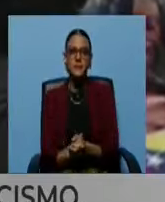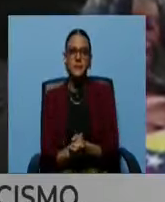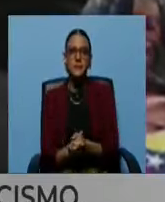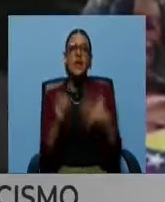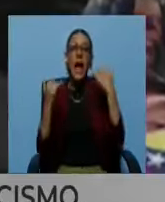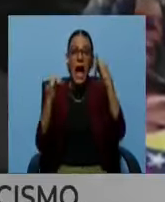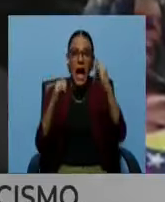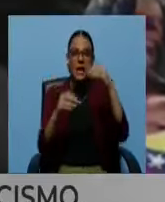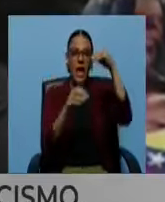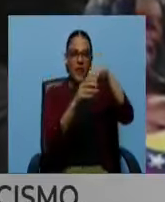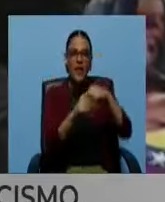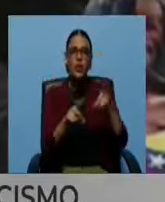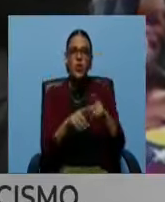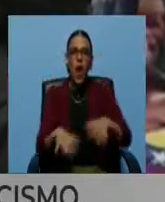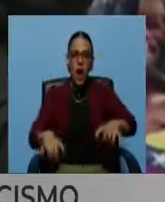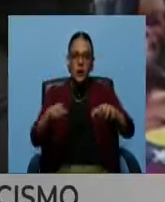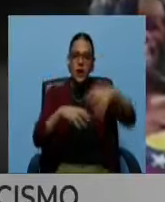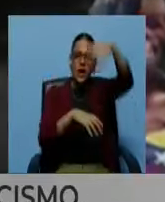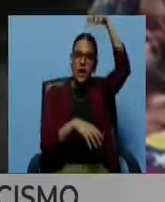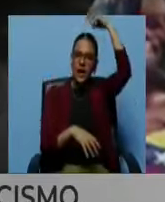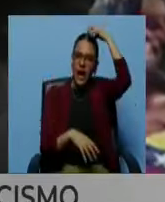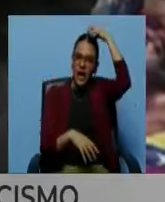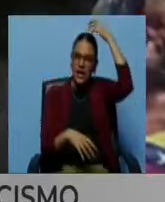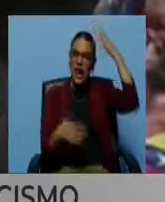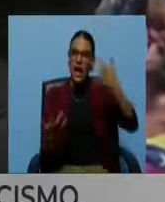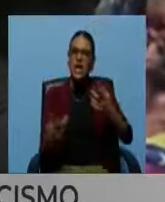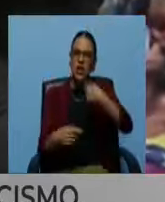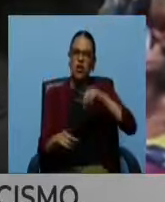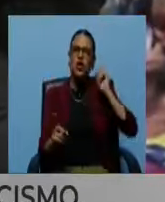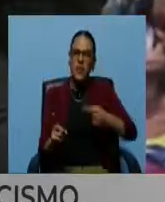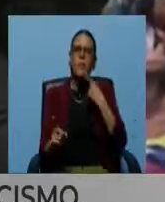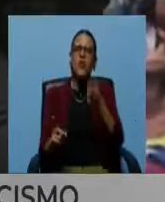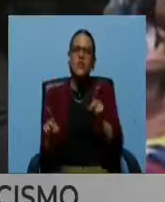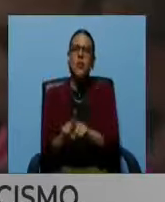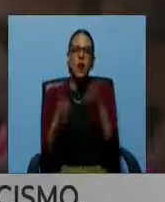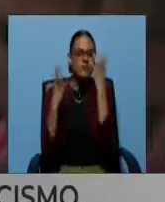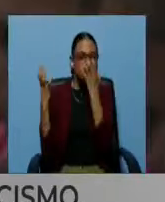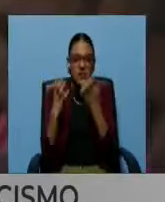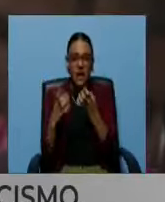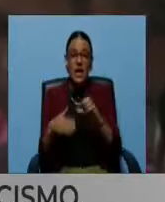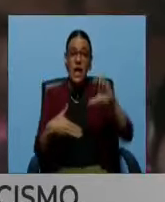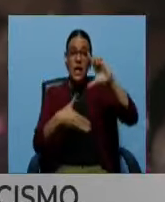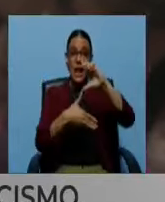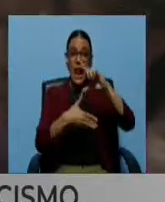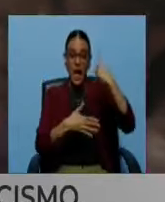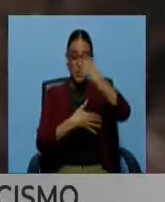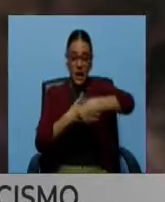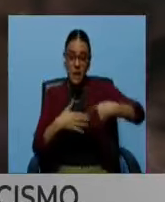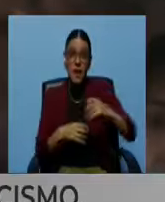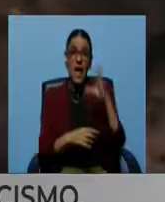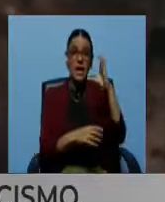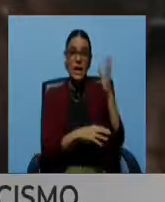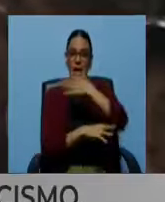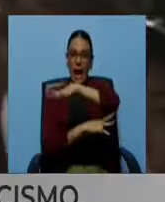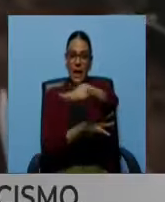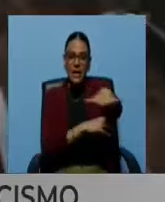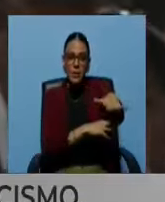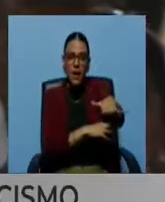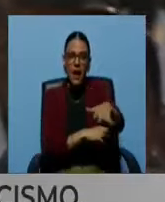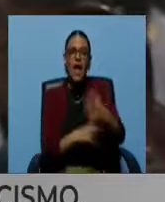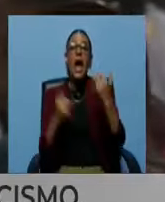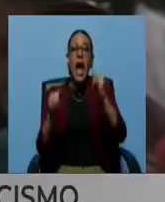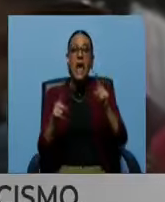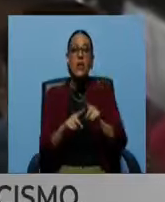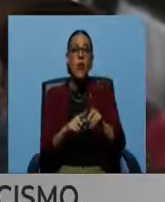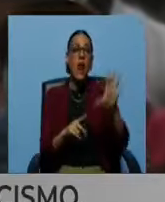reina. Y debemos decir con tristeza que América Latina y el Caribe es el continente